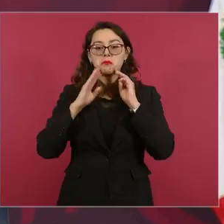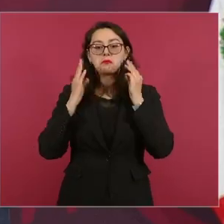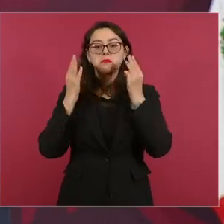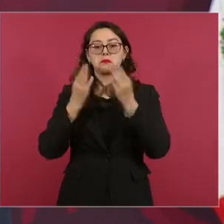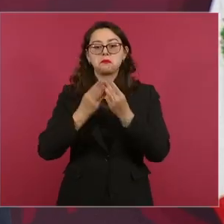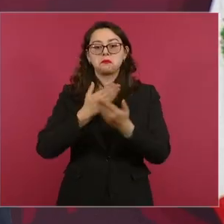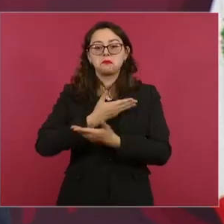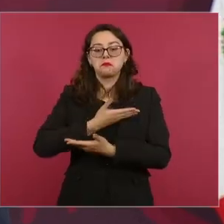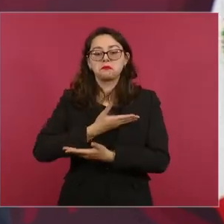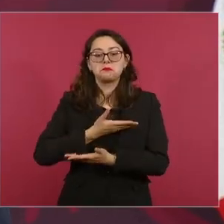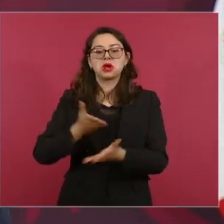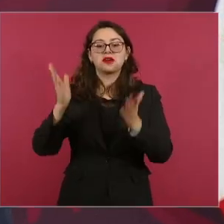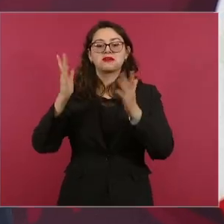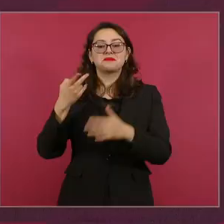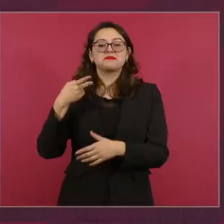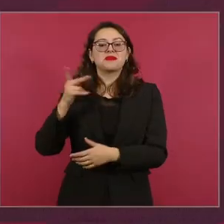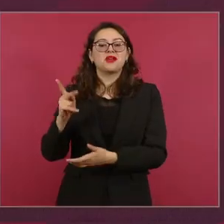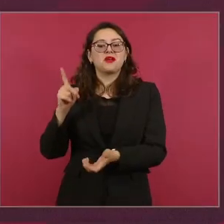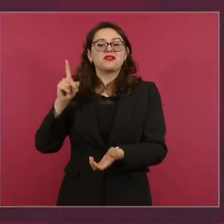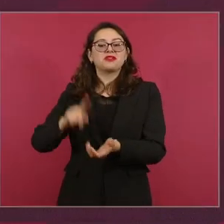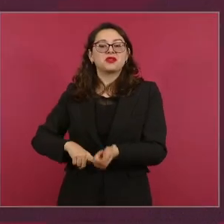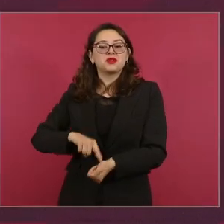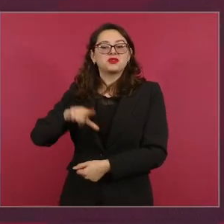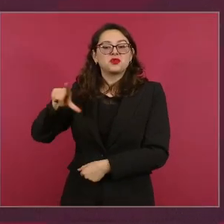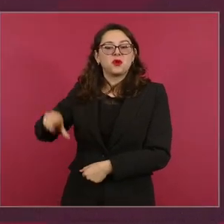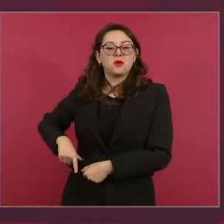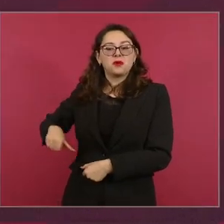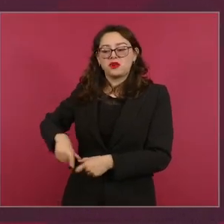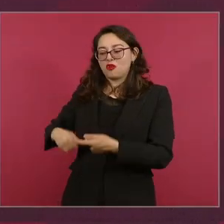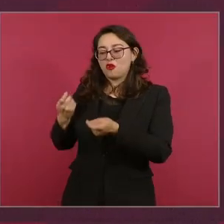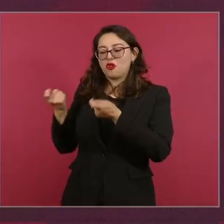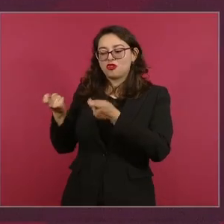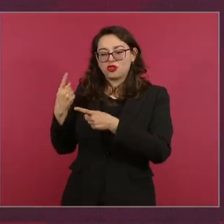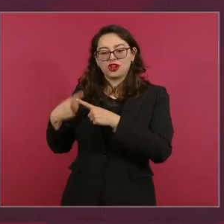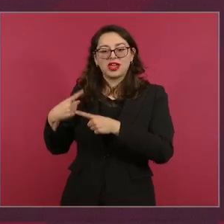estaba completamente, el gobierno de México, penetrado